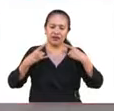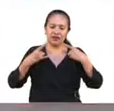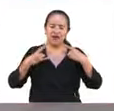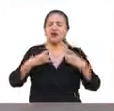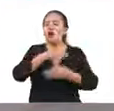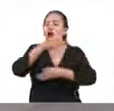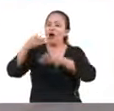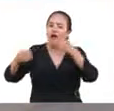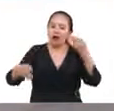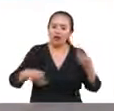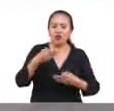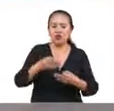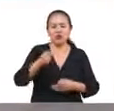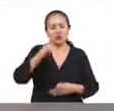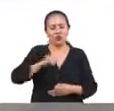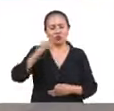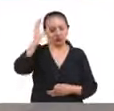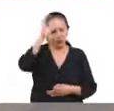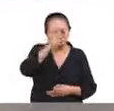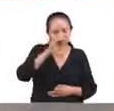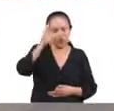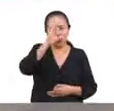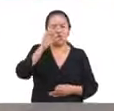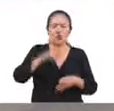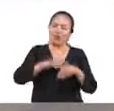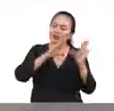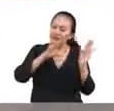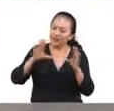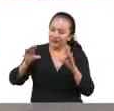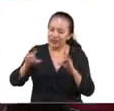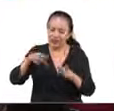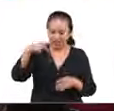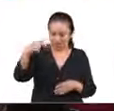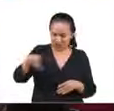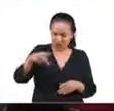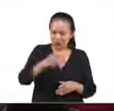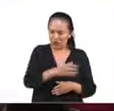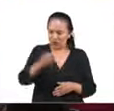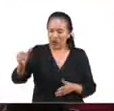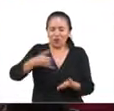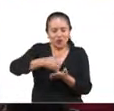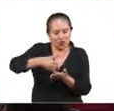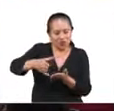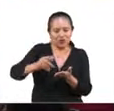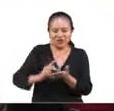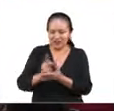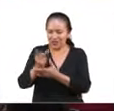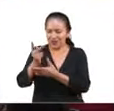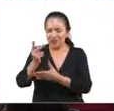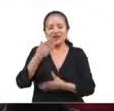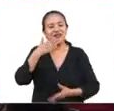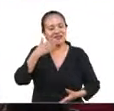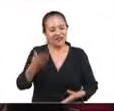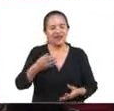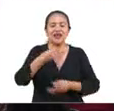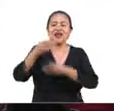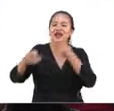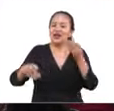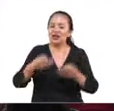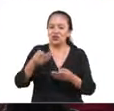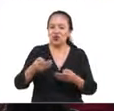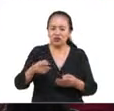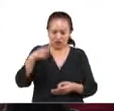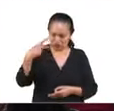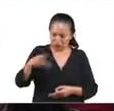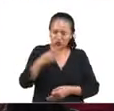por sembrar su cultura en su tierra, y que sean ustedes y toda su familia quienes recojan